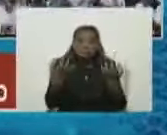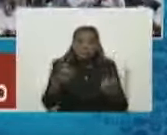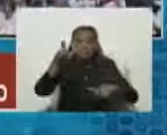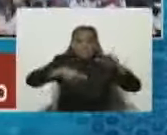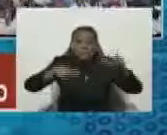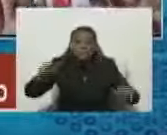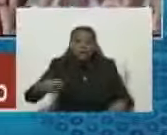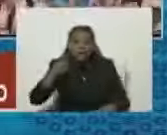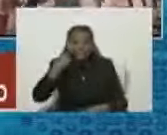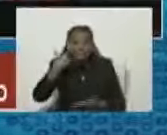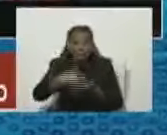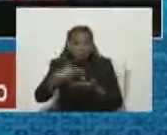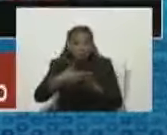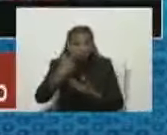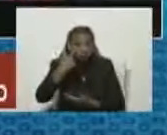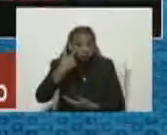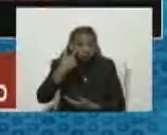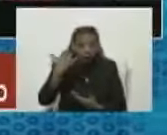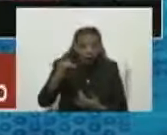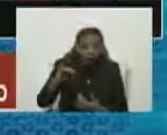y que vea bien.